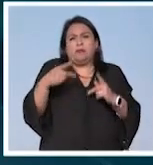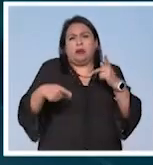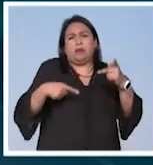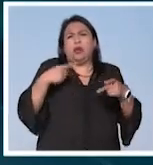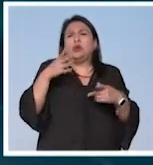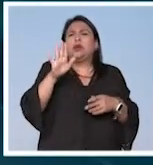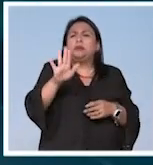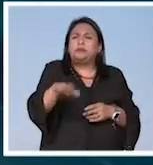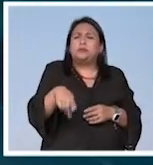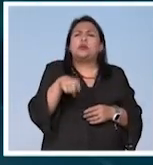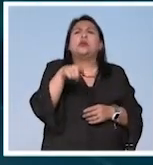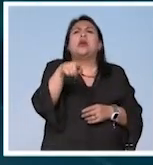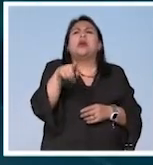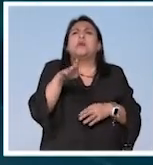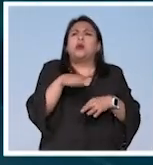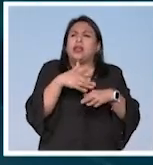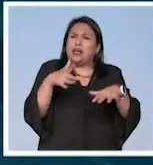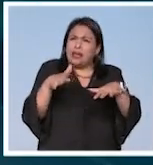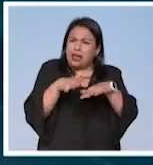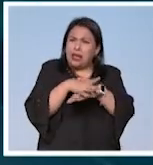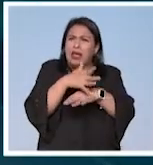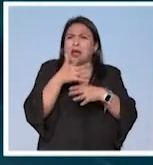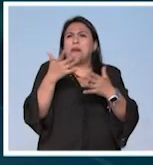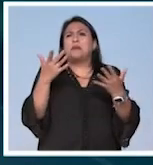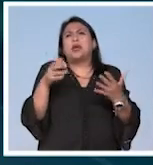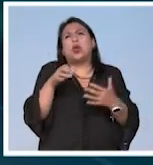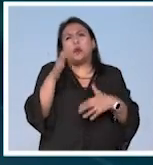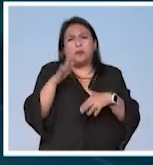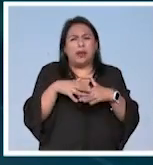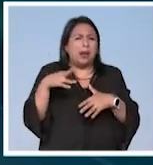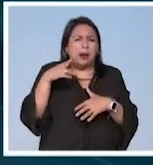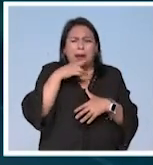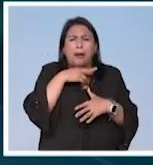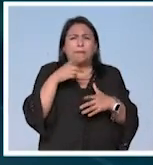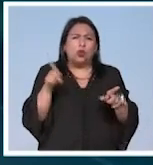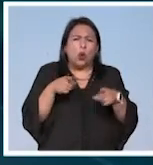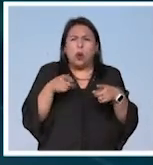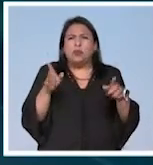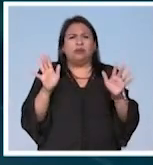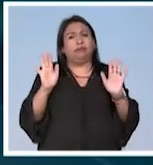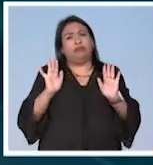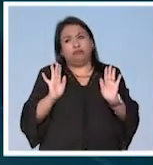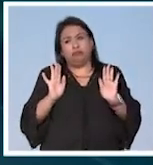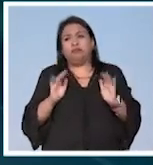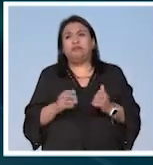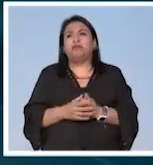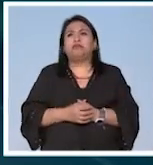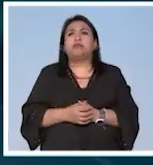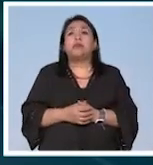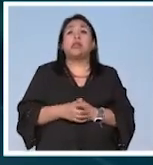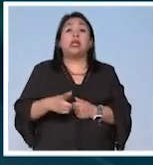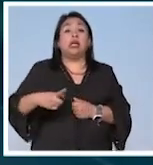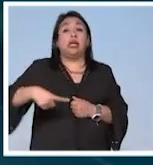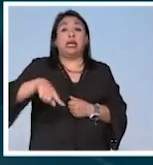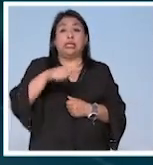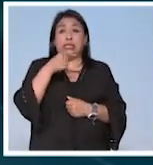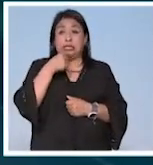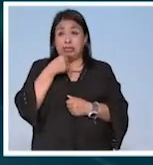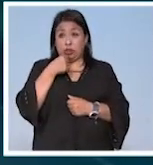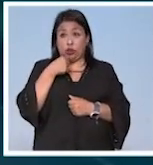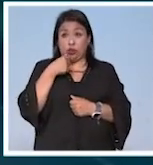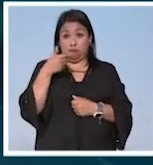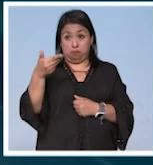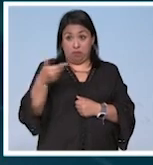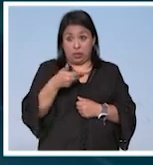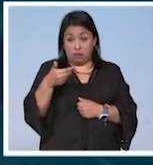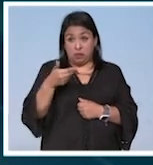bueno dice pero ustedes por qué no han cambiado este a una cosa más rápida bueno eh los niños Si lo siguen